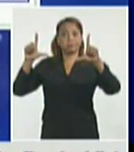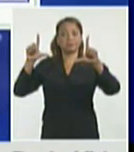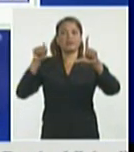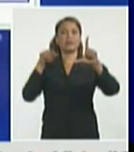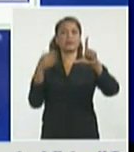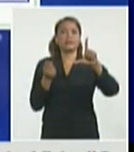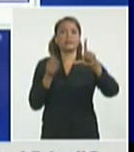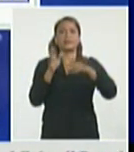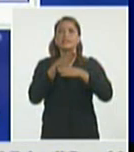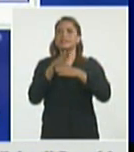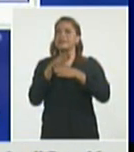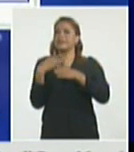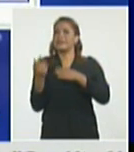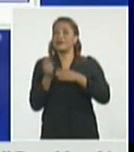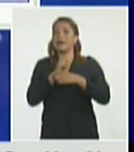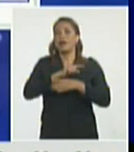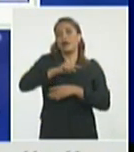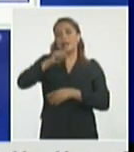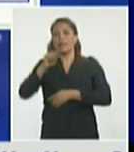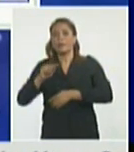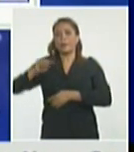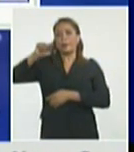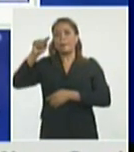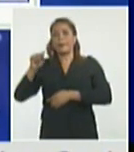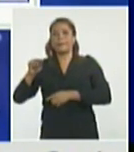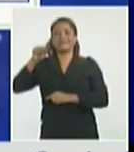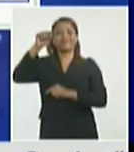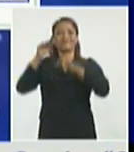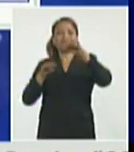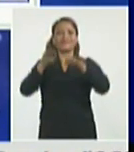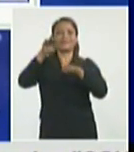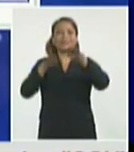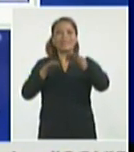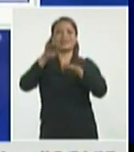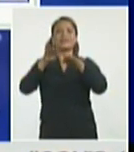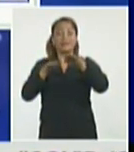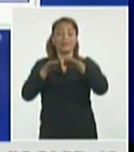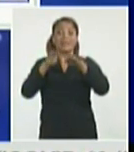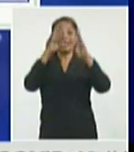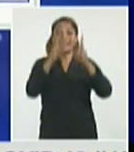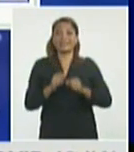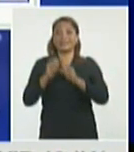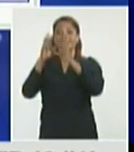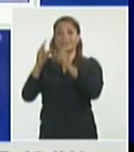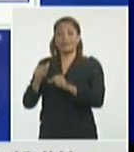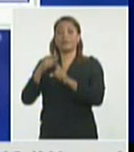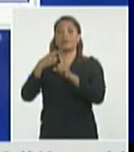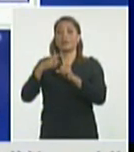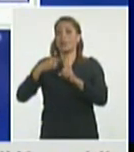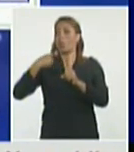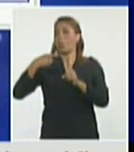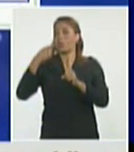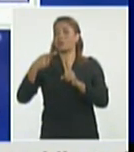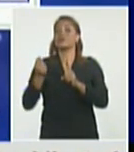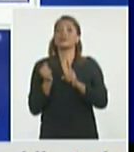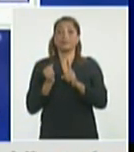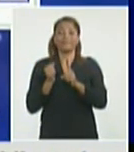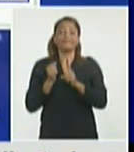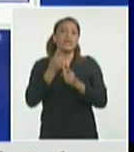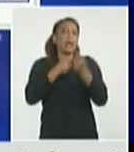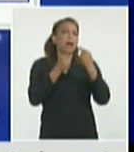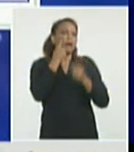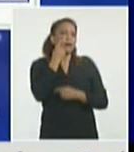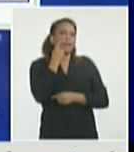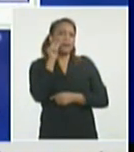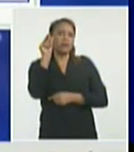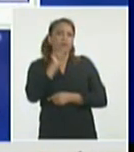también un tanto irregular la cifra de casos que se diagnostica diariamente, aunque se ve en